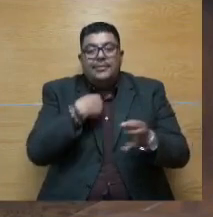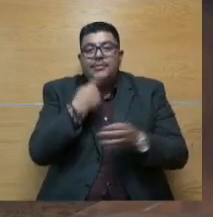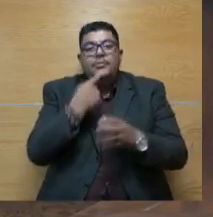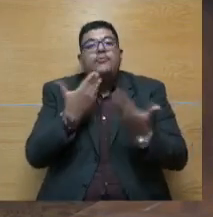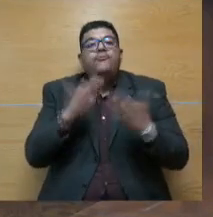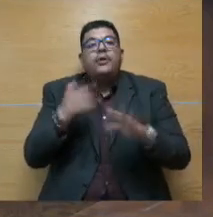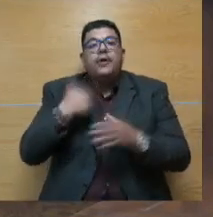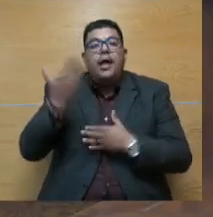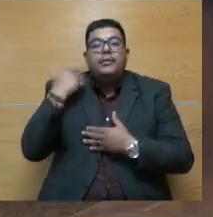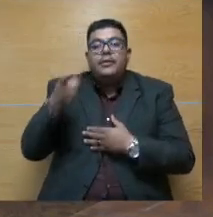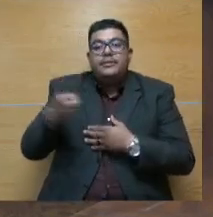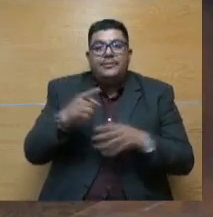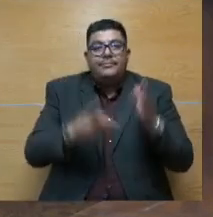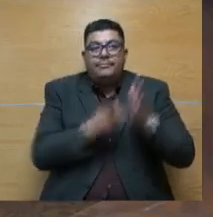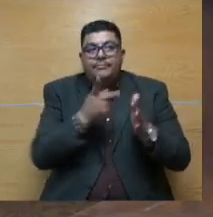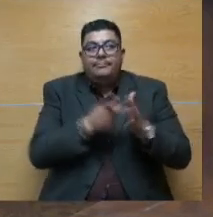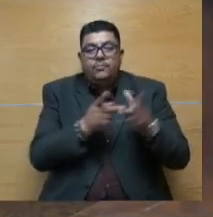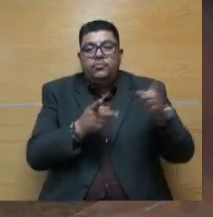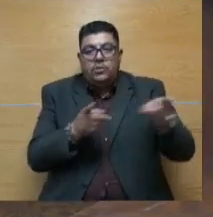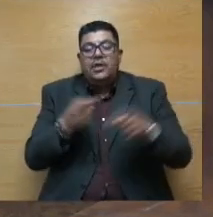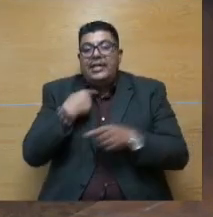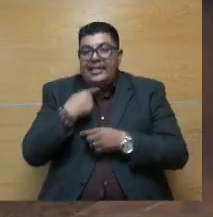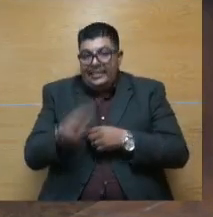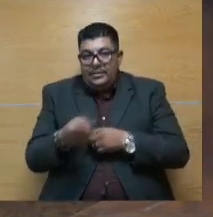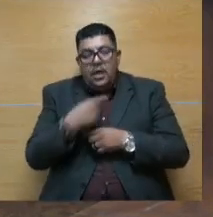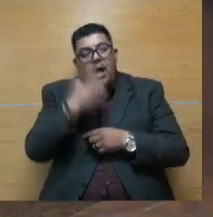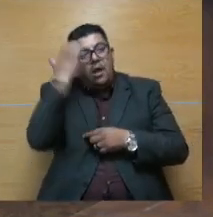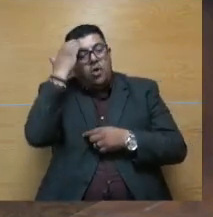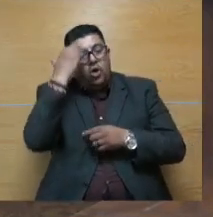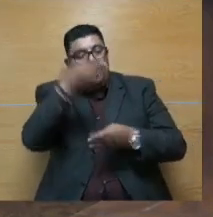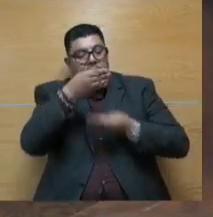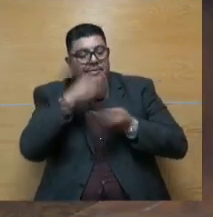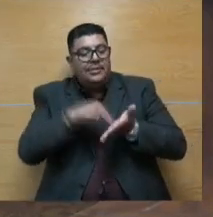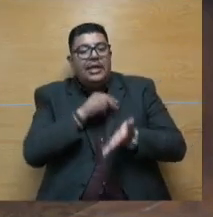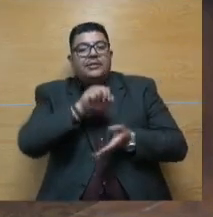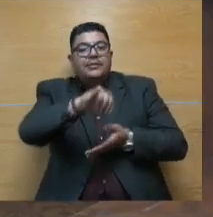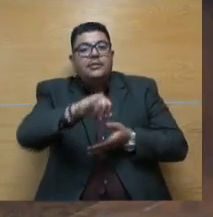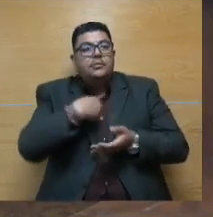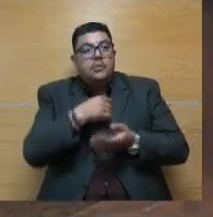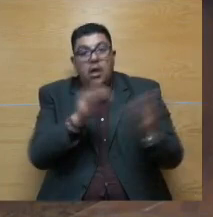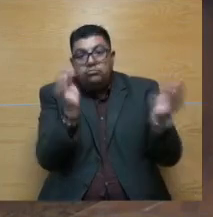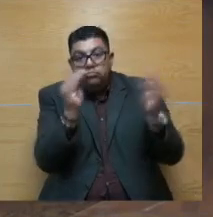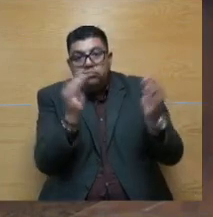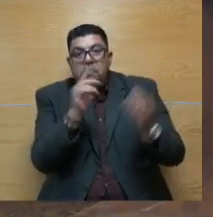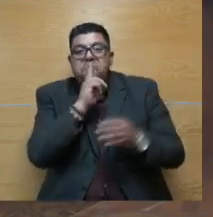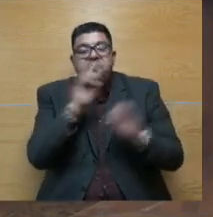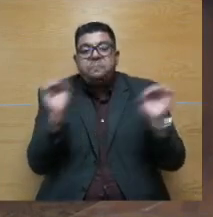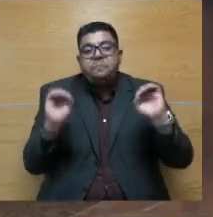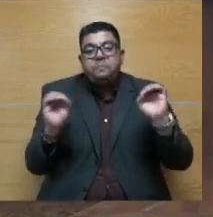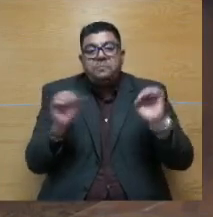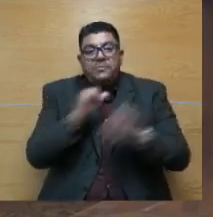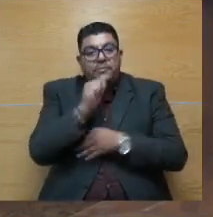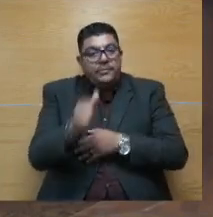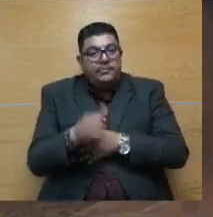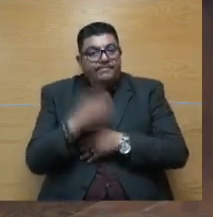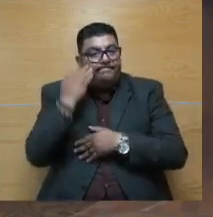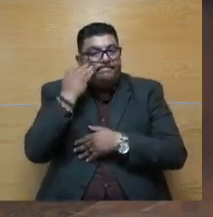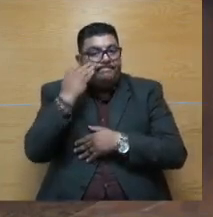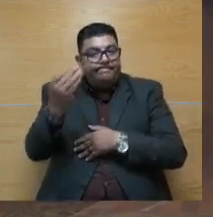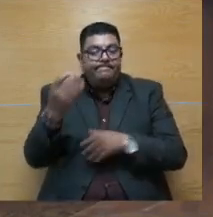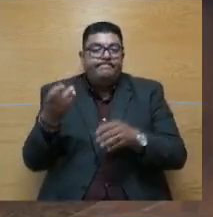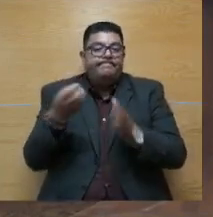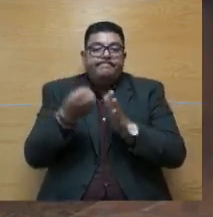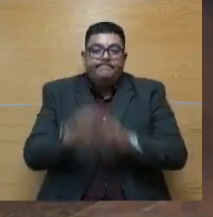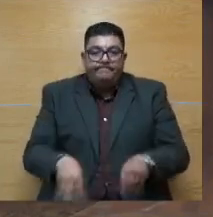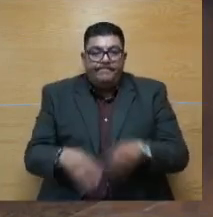que la recurrente aceptó haber tenido conocimiento de dicha resolución no la controv virtió oportunamente además la citada